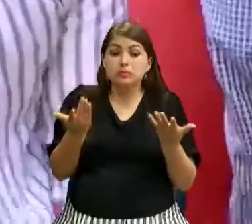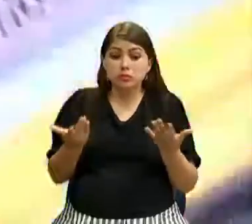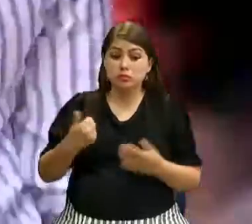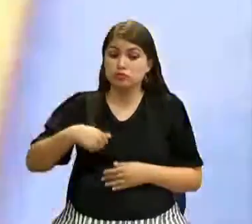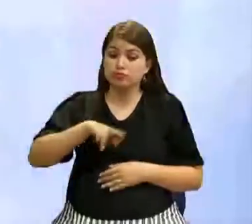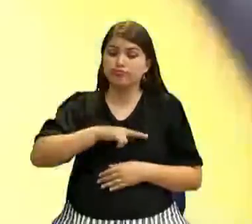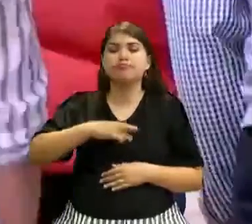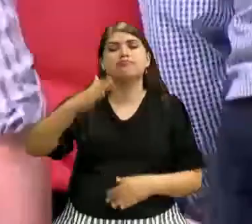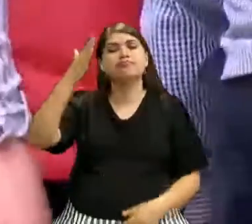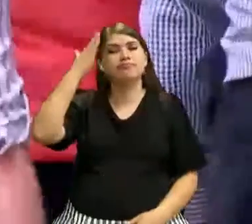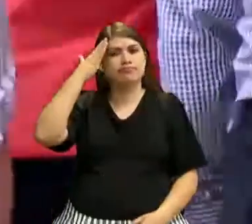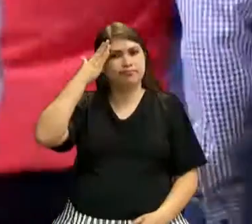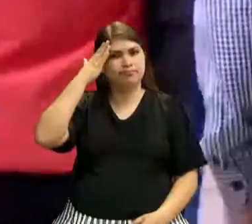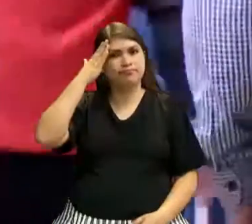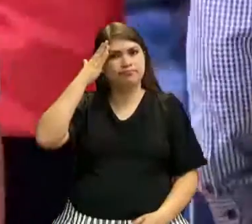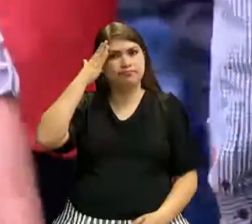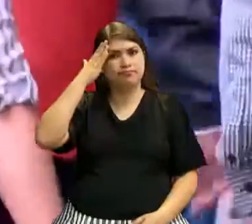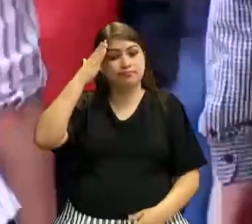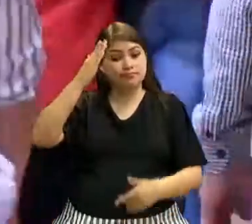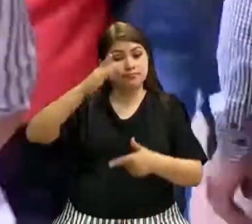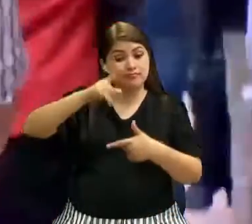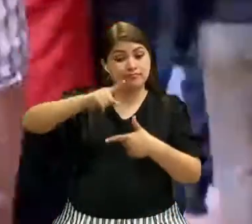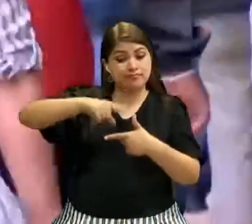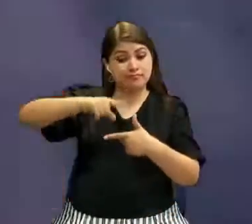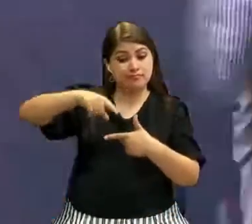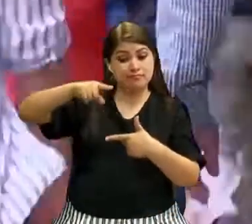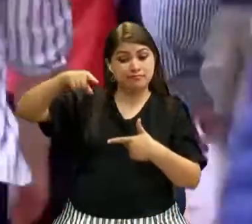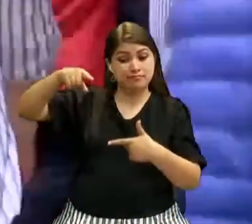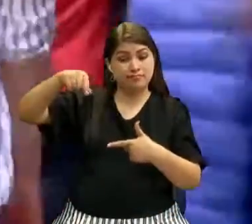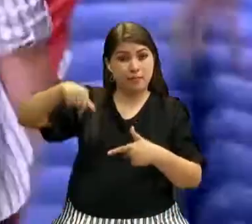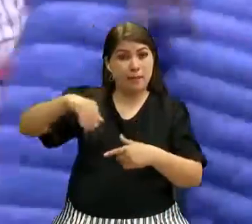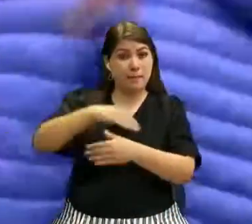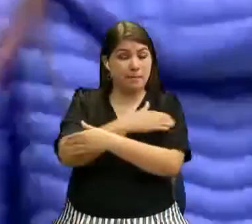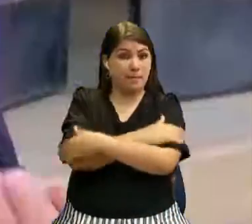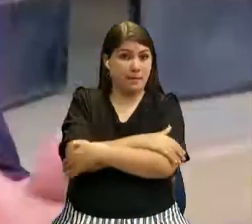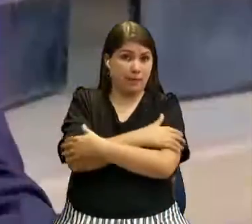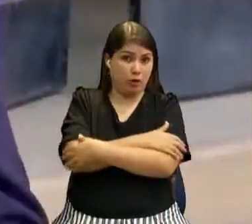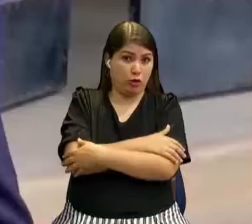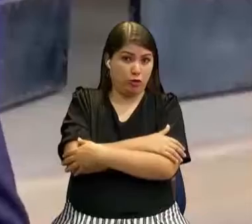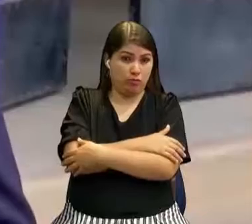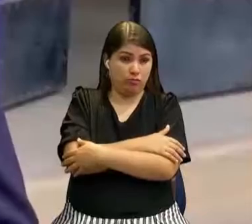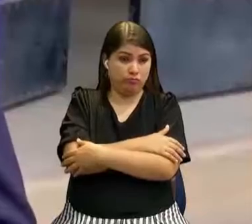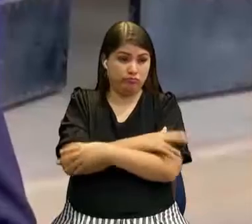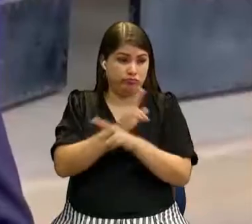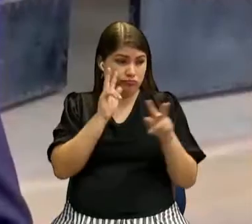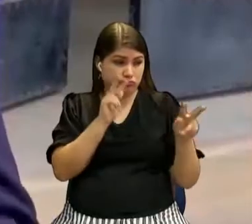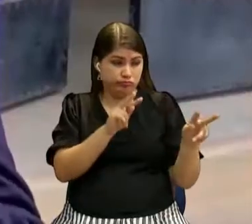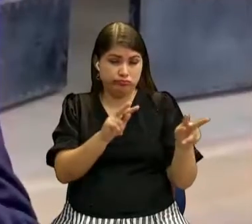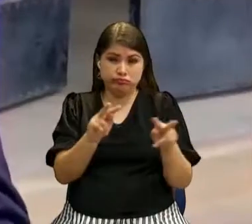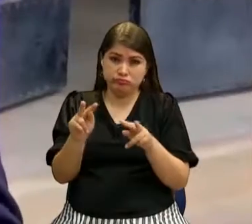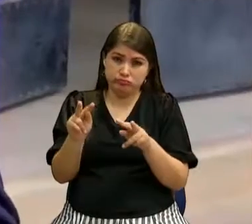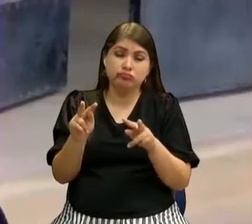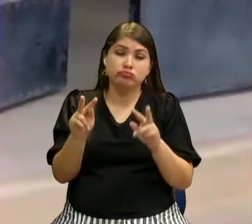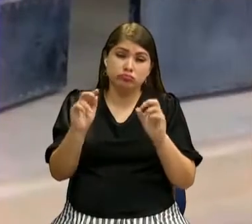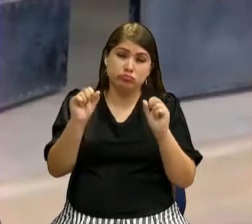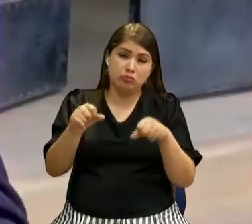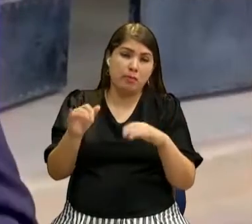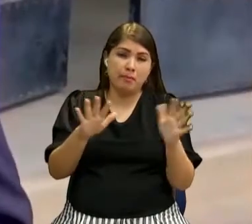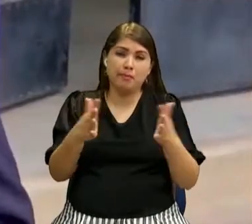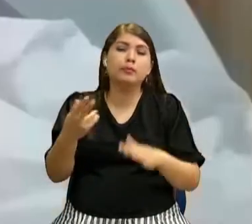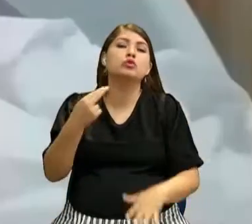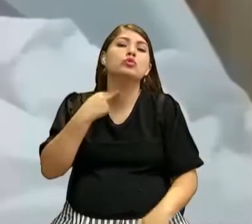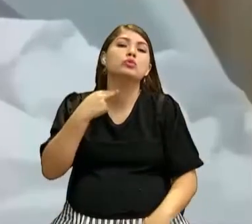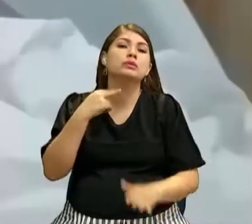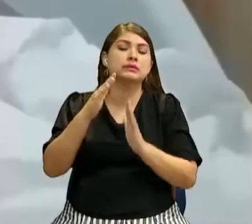nosotros sabemos que el pico más alto de la ciudad de Pamplona, por sus características, se va a dar entre